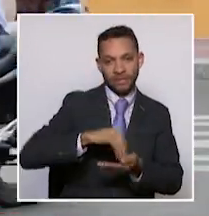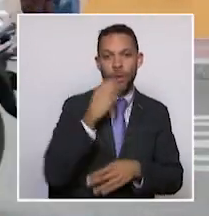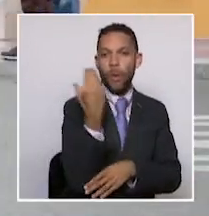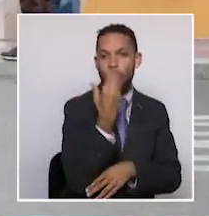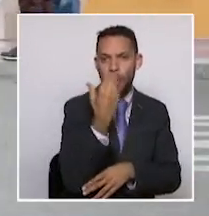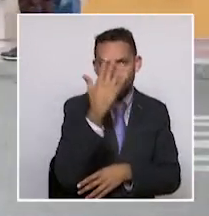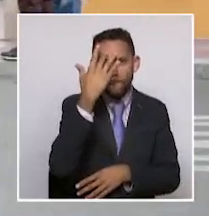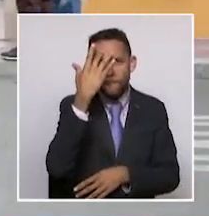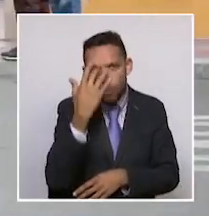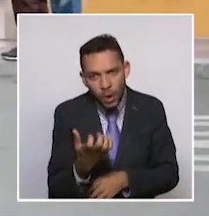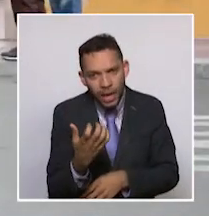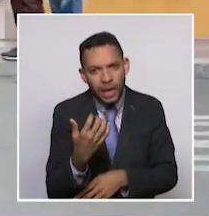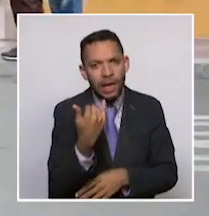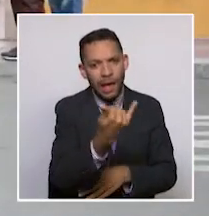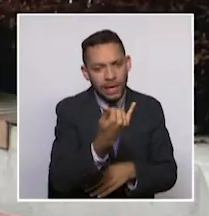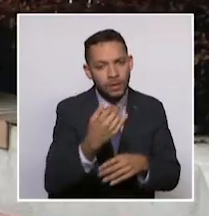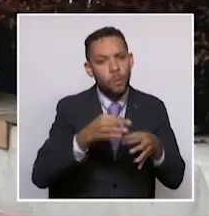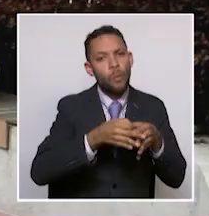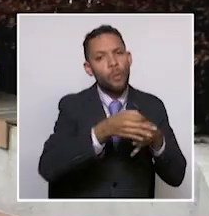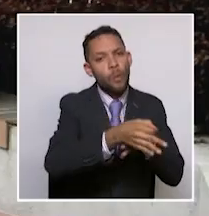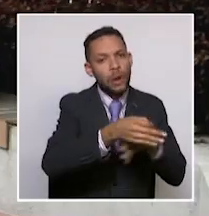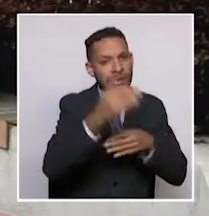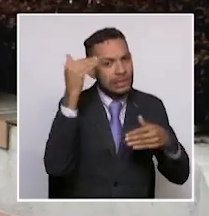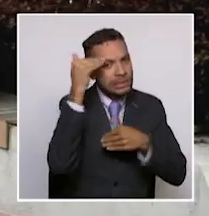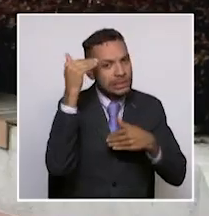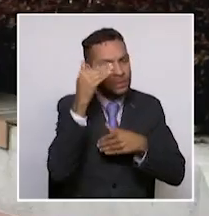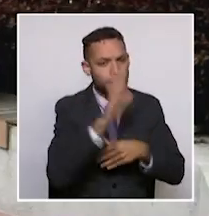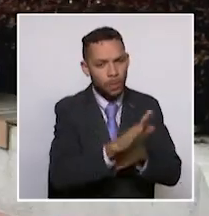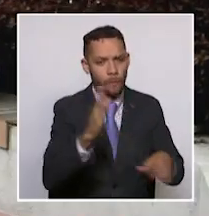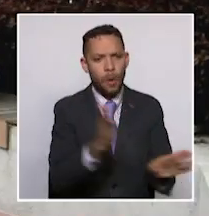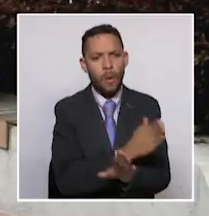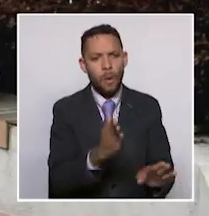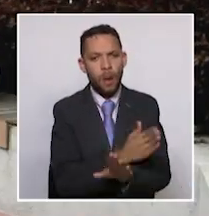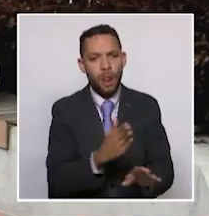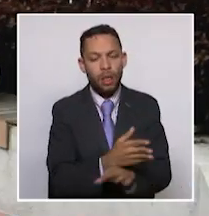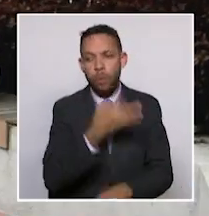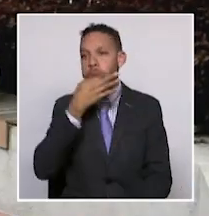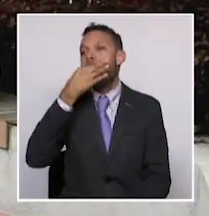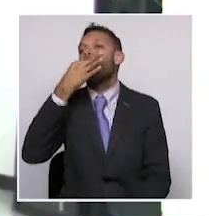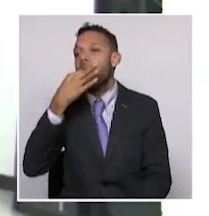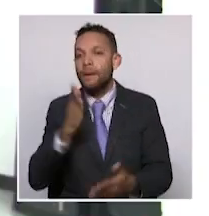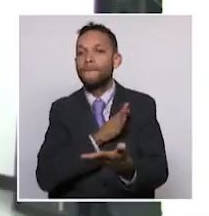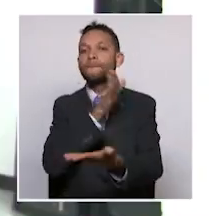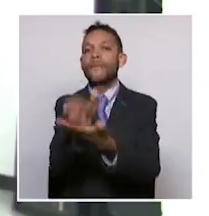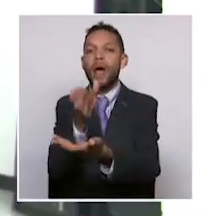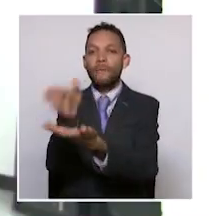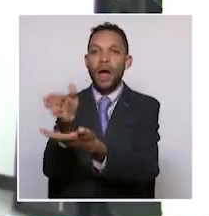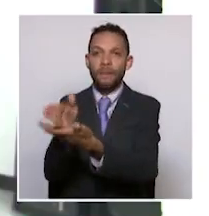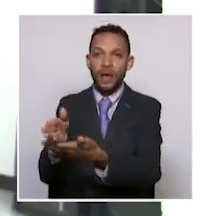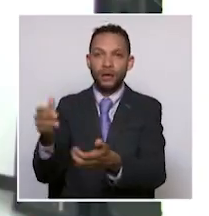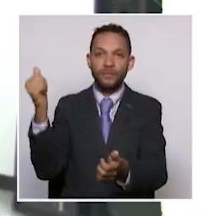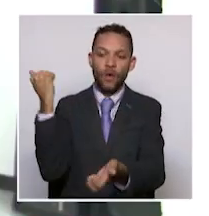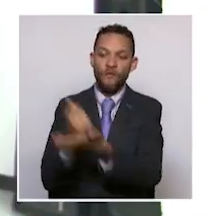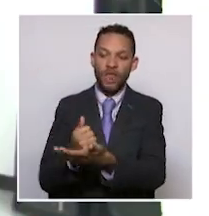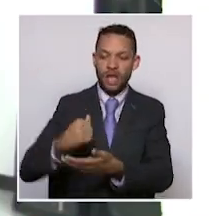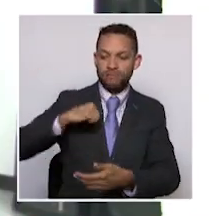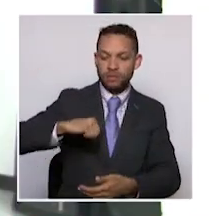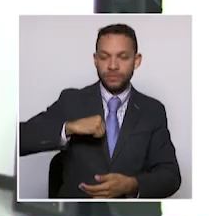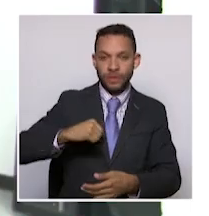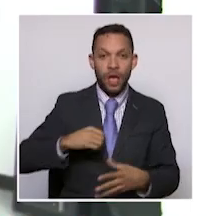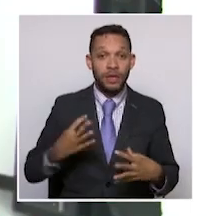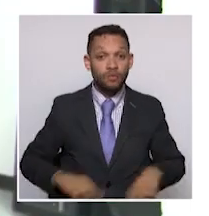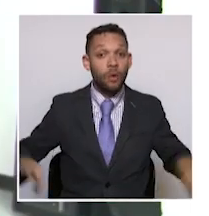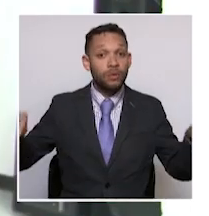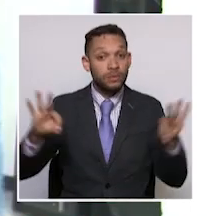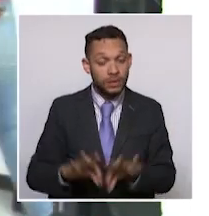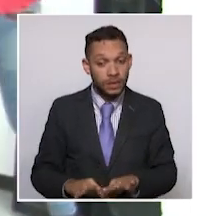¿por qué Anserma es uno de los municipios con más tendencias a este tipo de fenómenos? Ya nuevamente restableciéndose en su